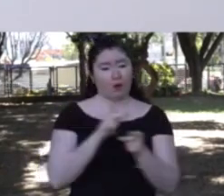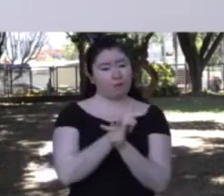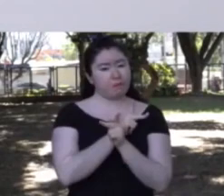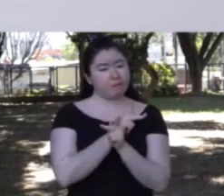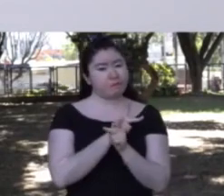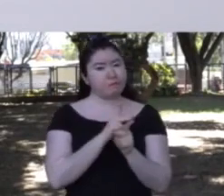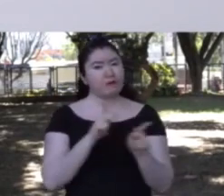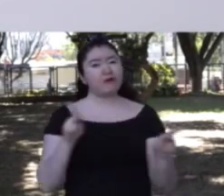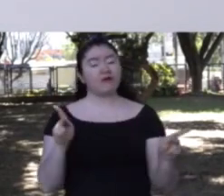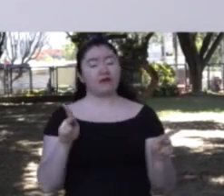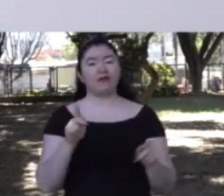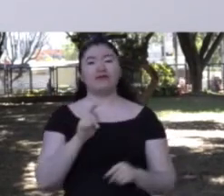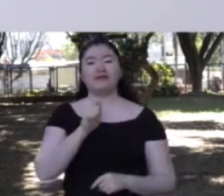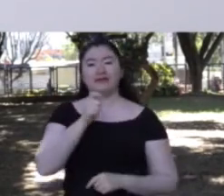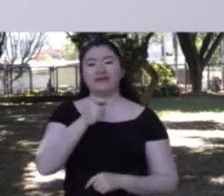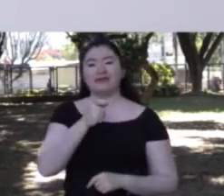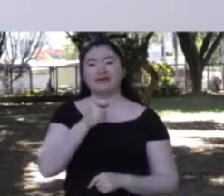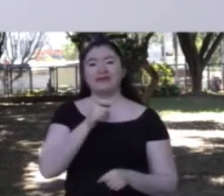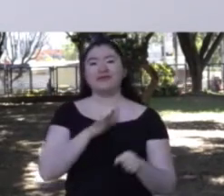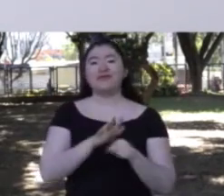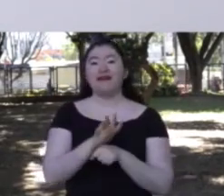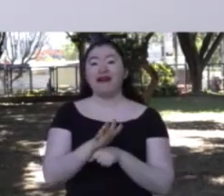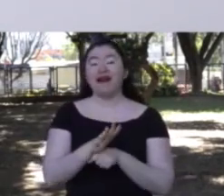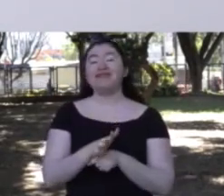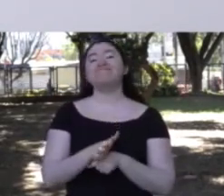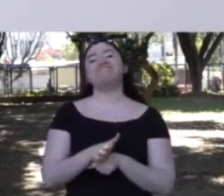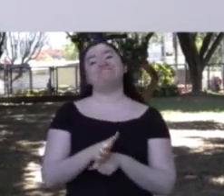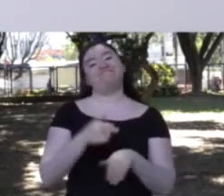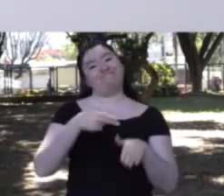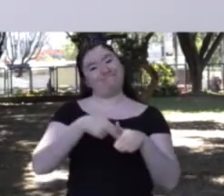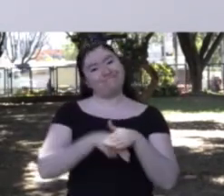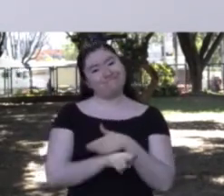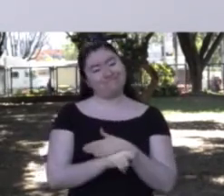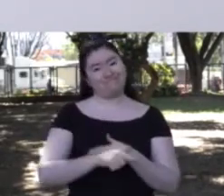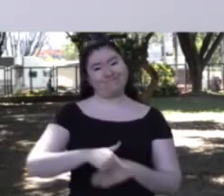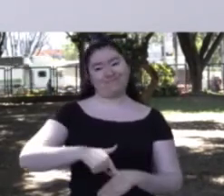masivo, pues es obviamente el metro con sus 12 líneas.